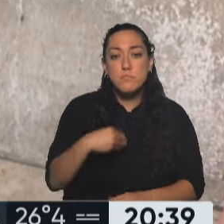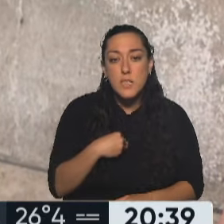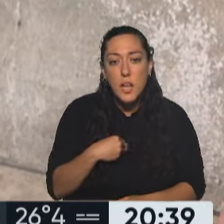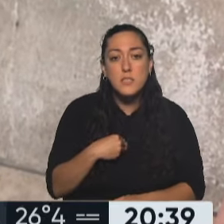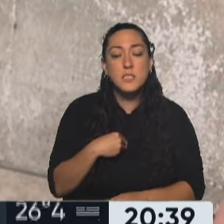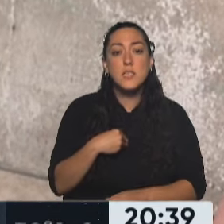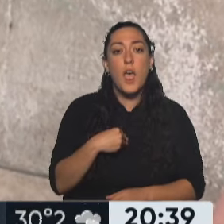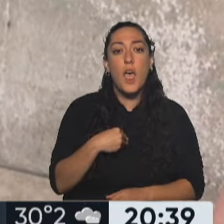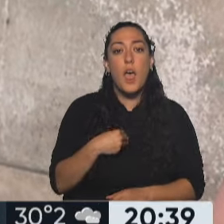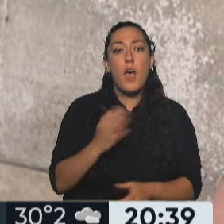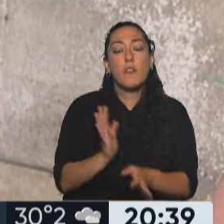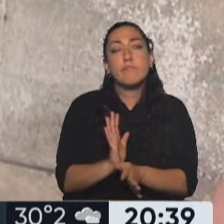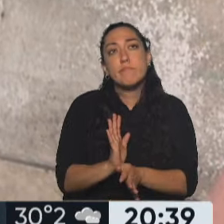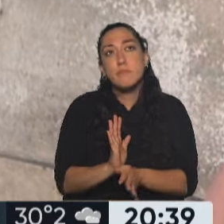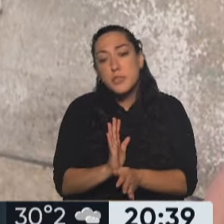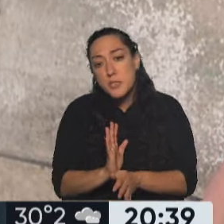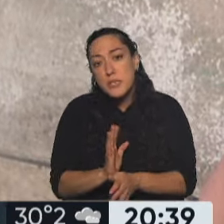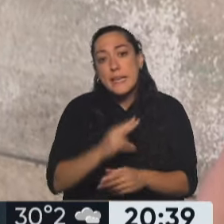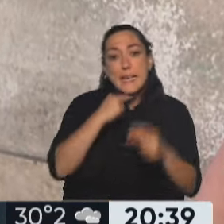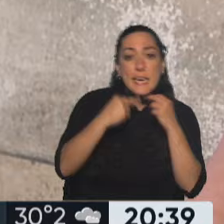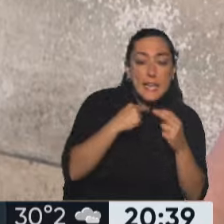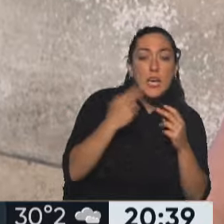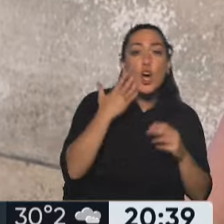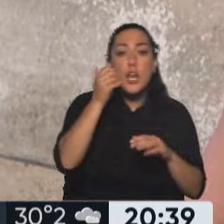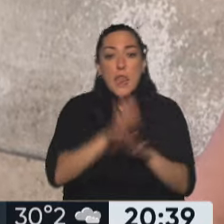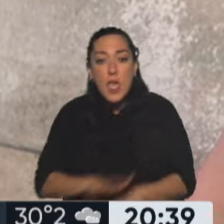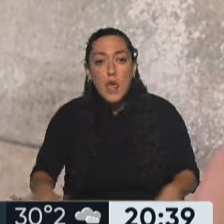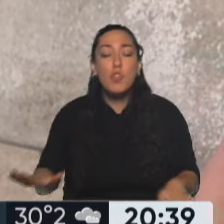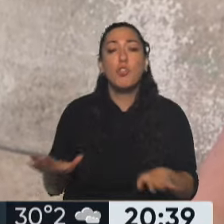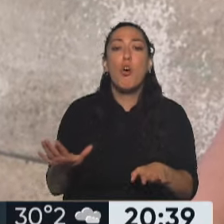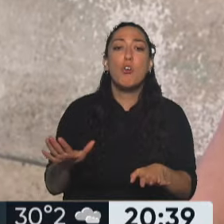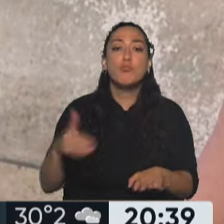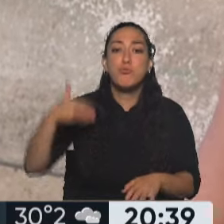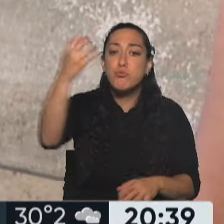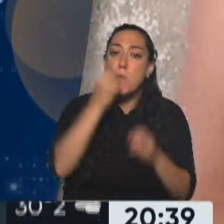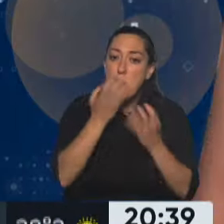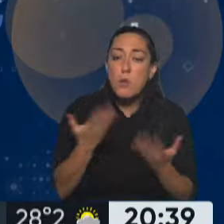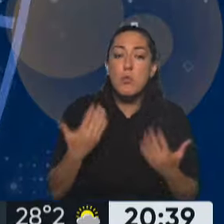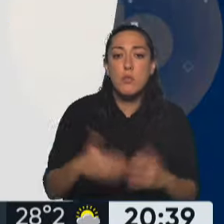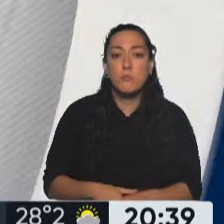que podamos a nuestros hijos, a nuestros nietos, darle un futuro mejor.